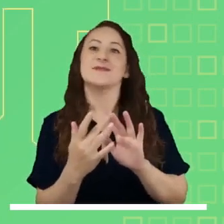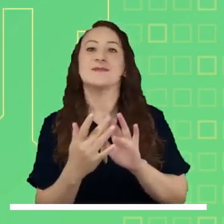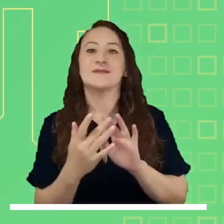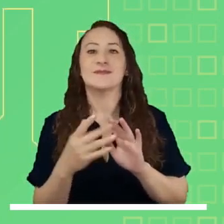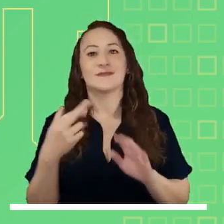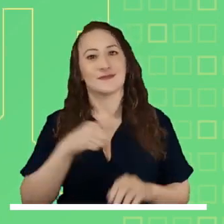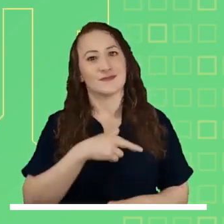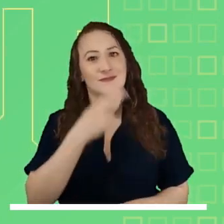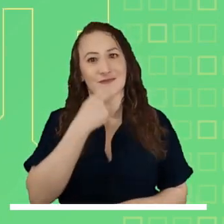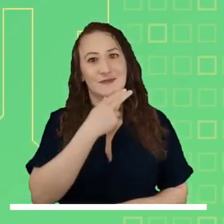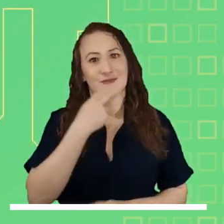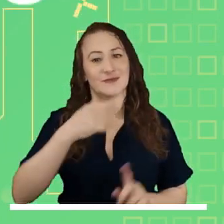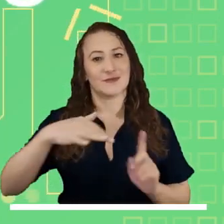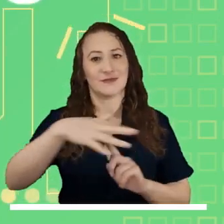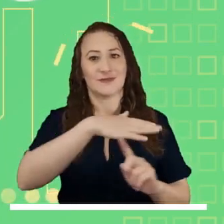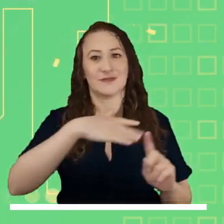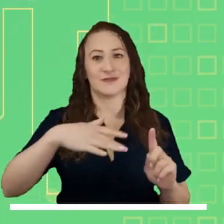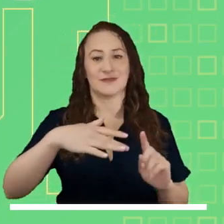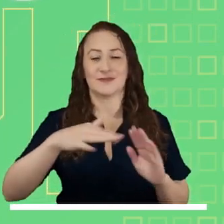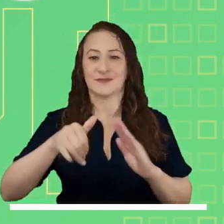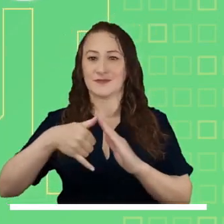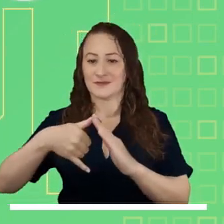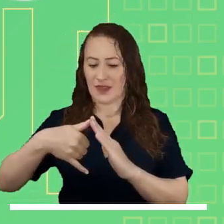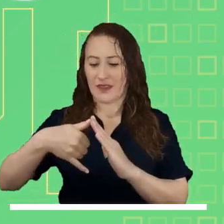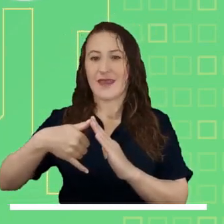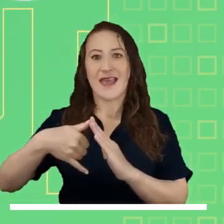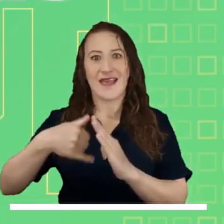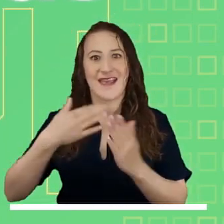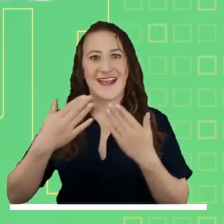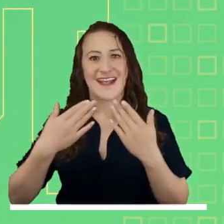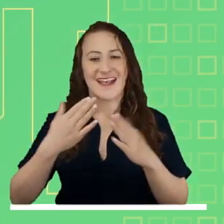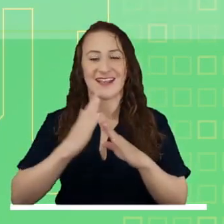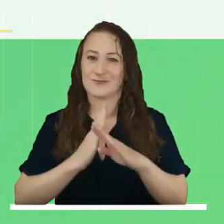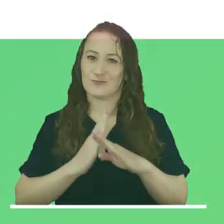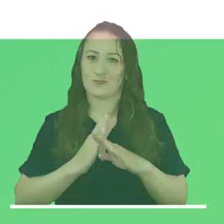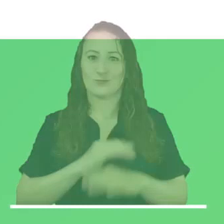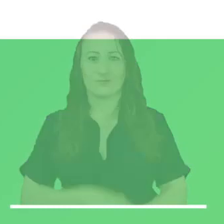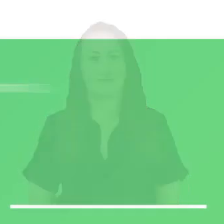Santander. Los esperamos en nuestras redes sociales.